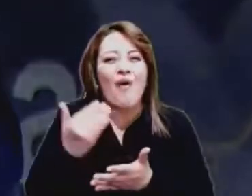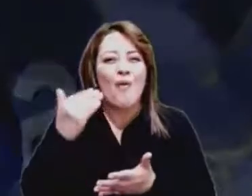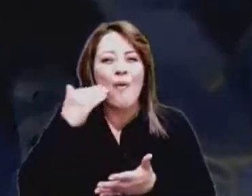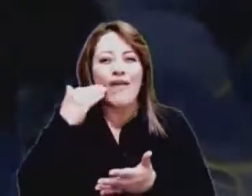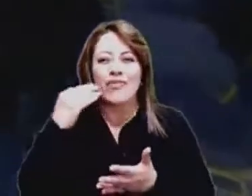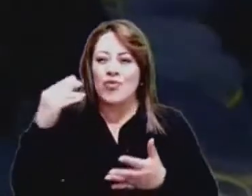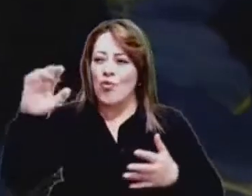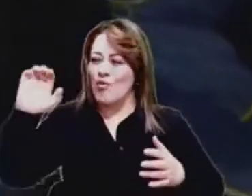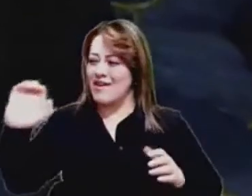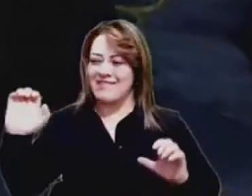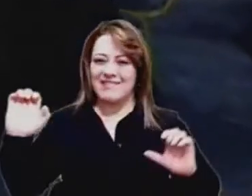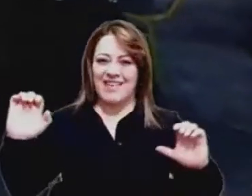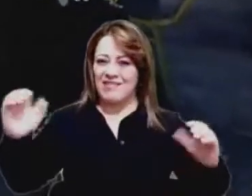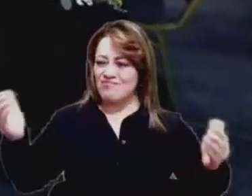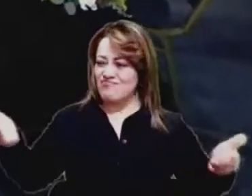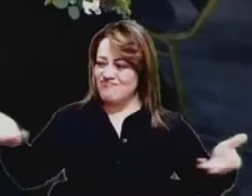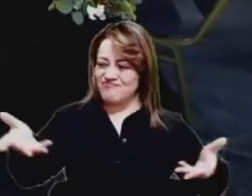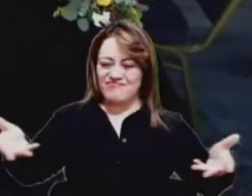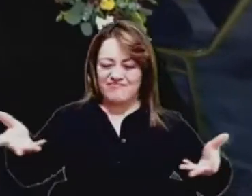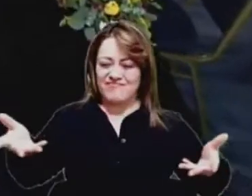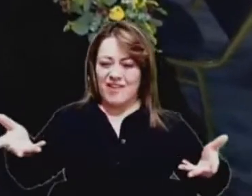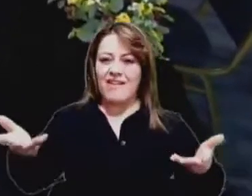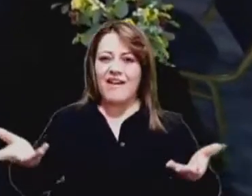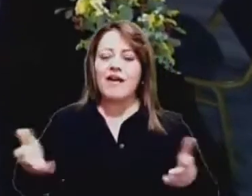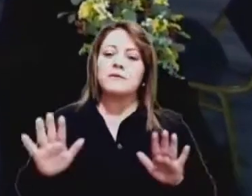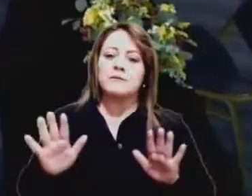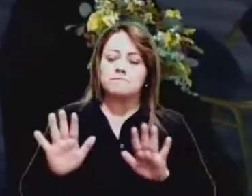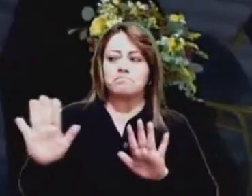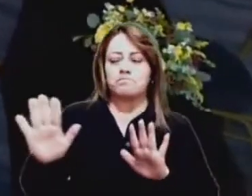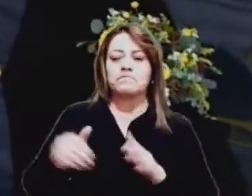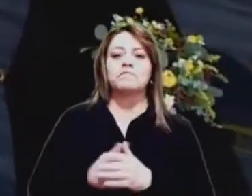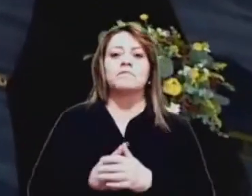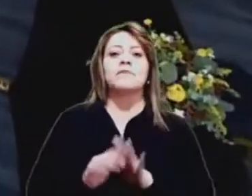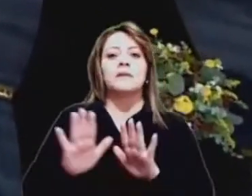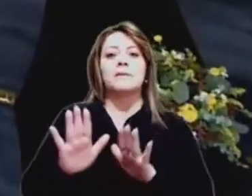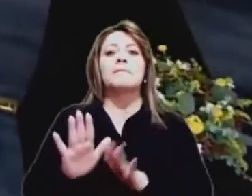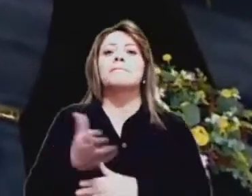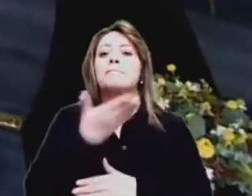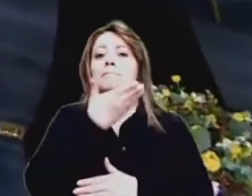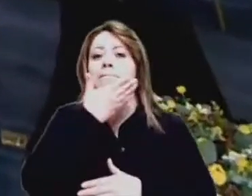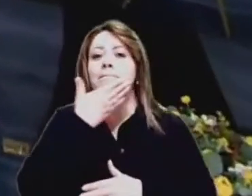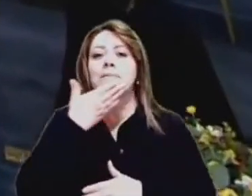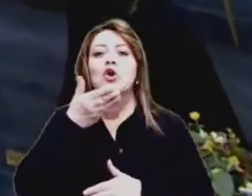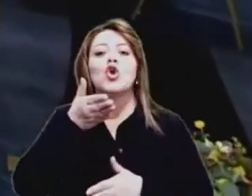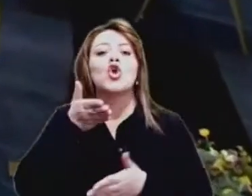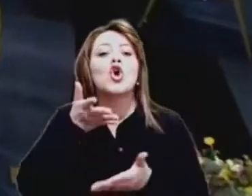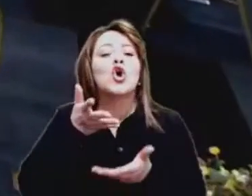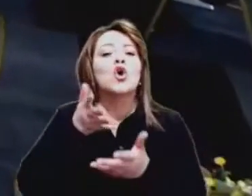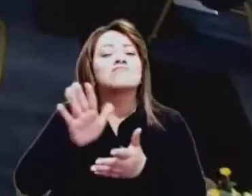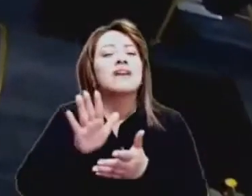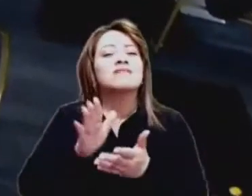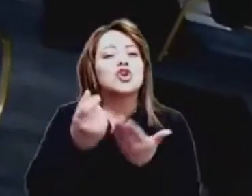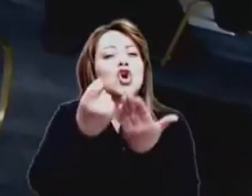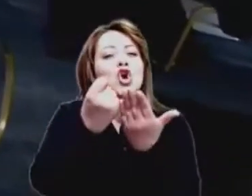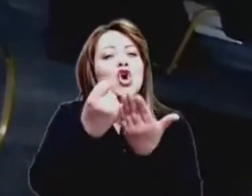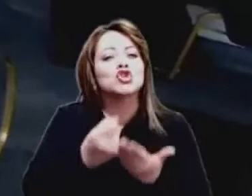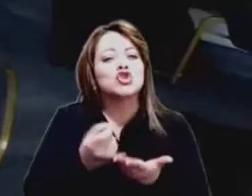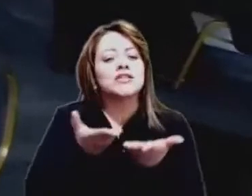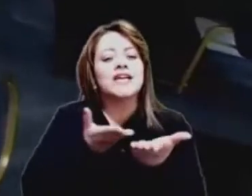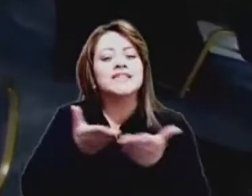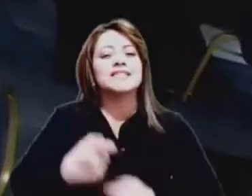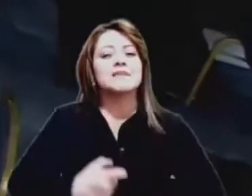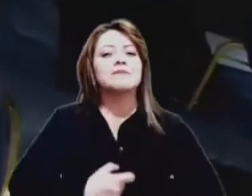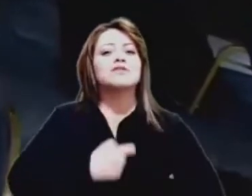mire dejemos este conflicto a la sala de consulta y servicio civil que nos dé un concepto que nos permita